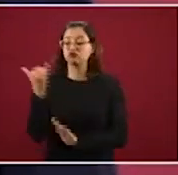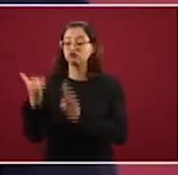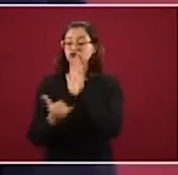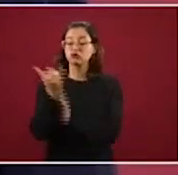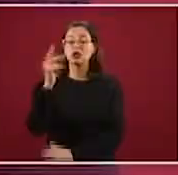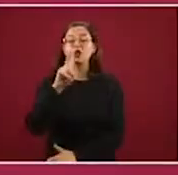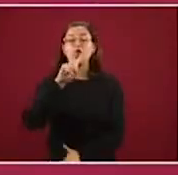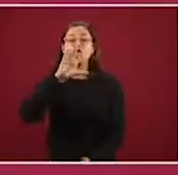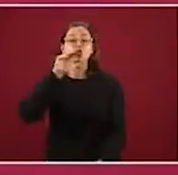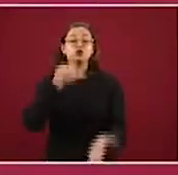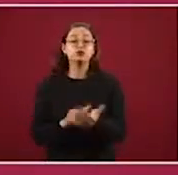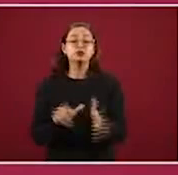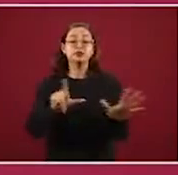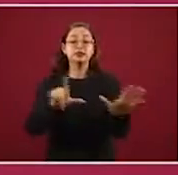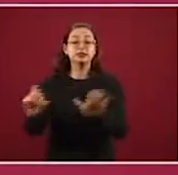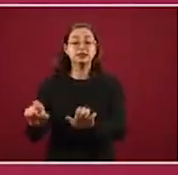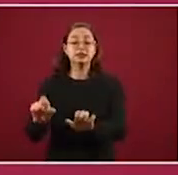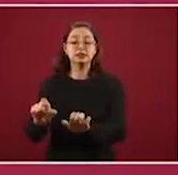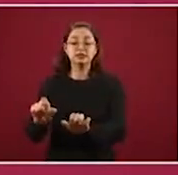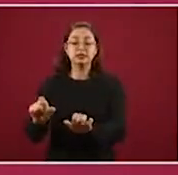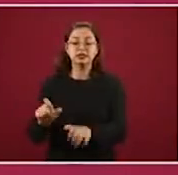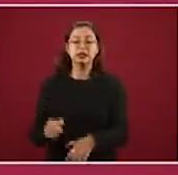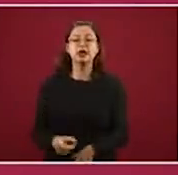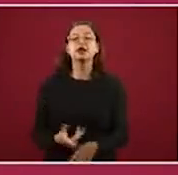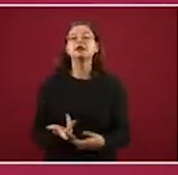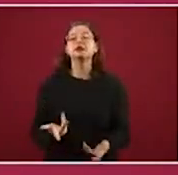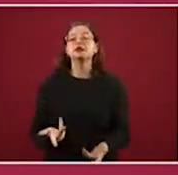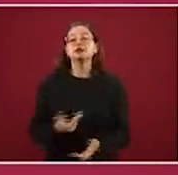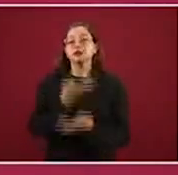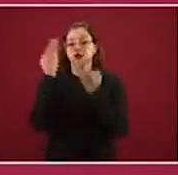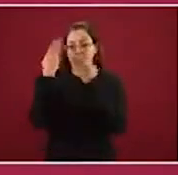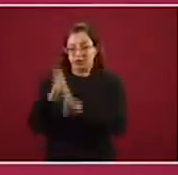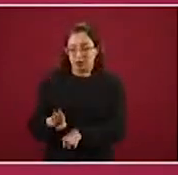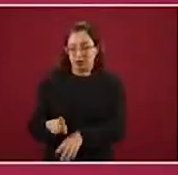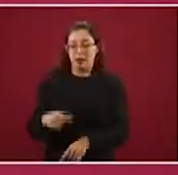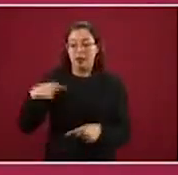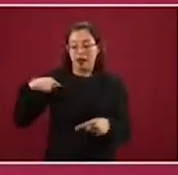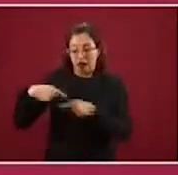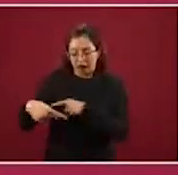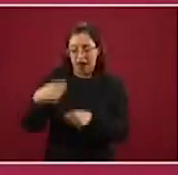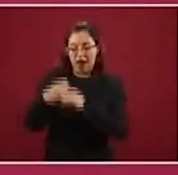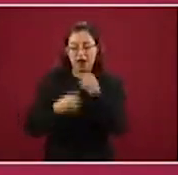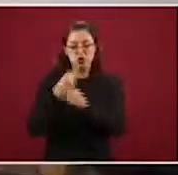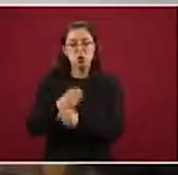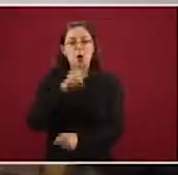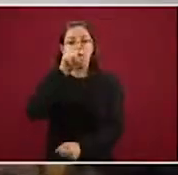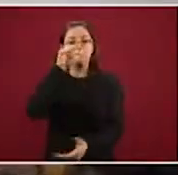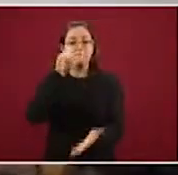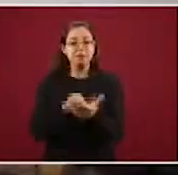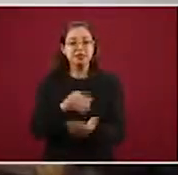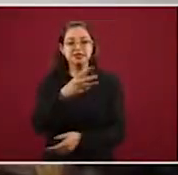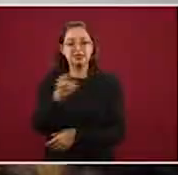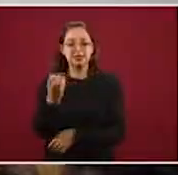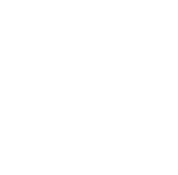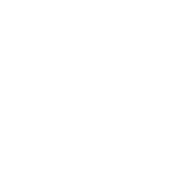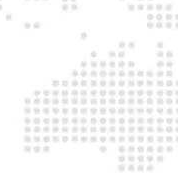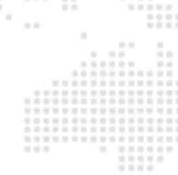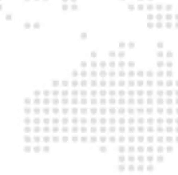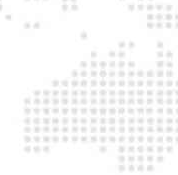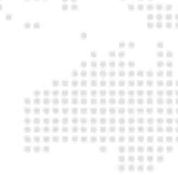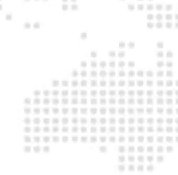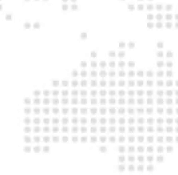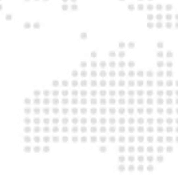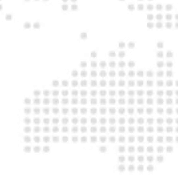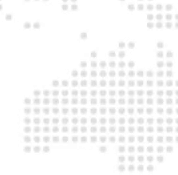2.700 sucursales. Repito, 1.350 este año y 1.350 el año que viene.